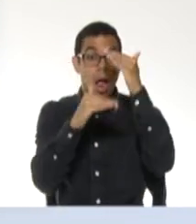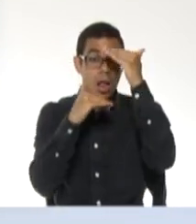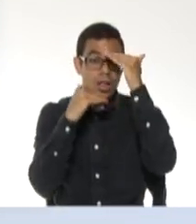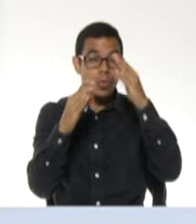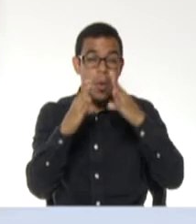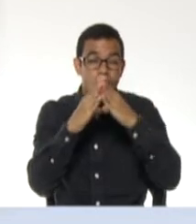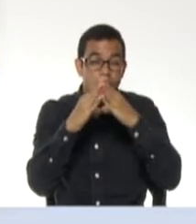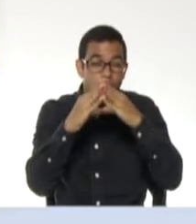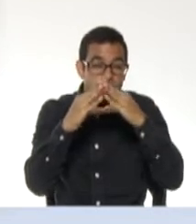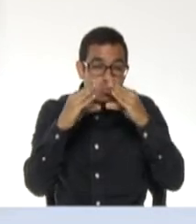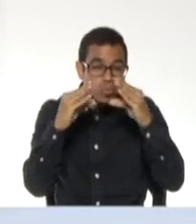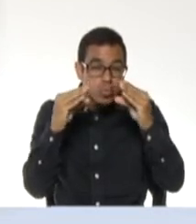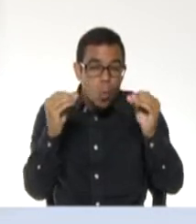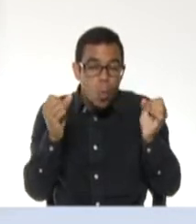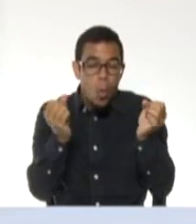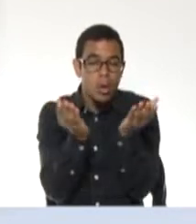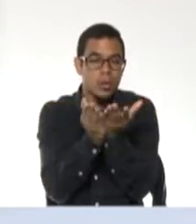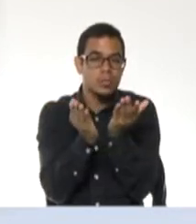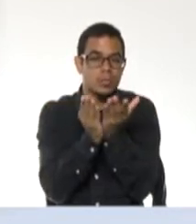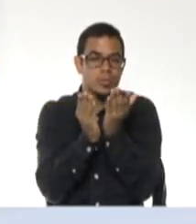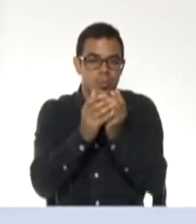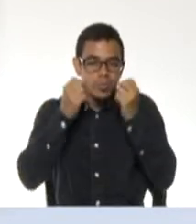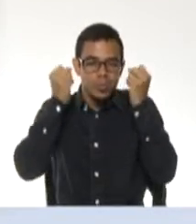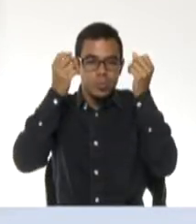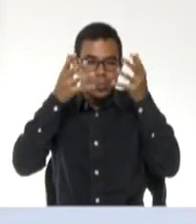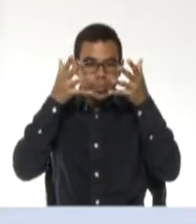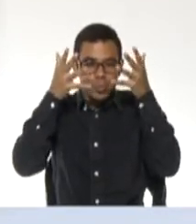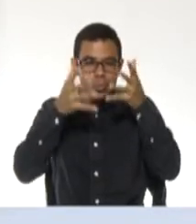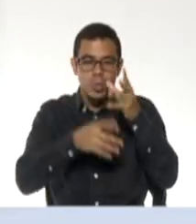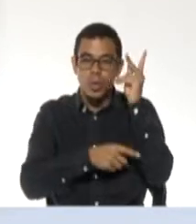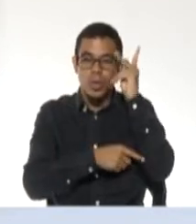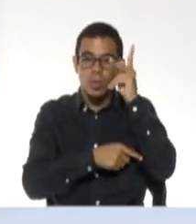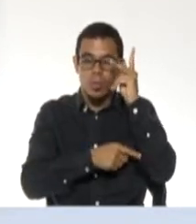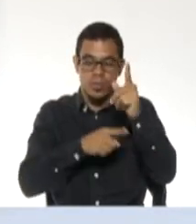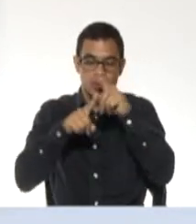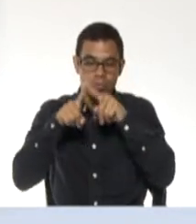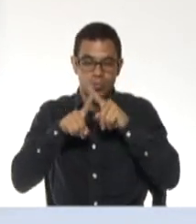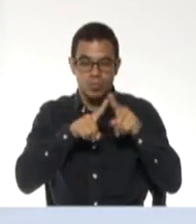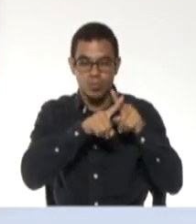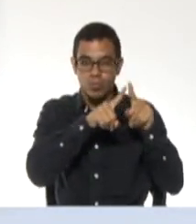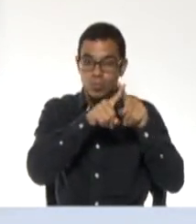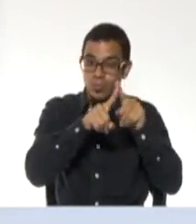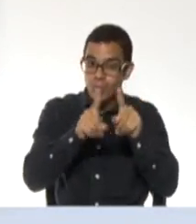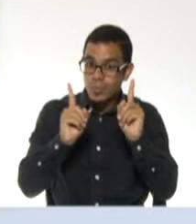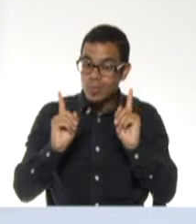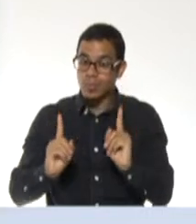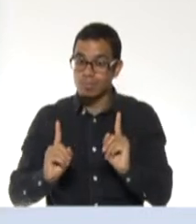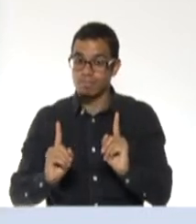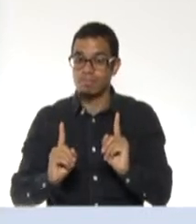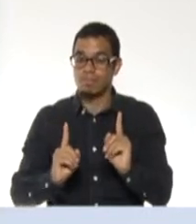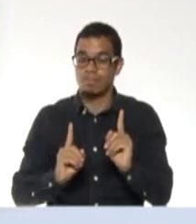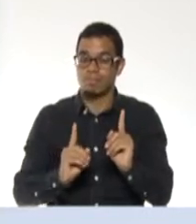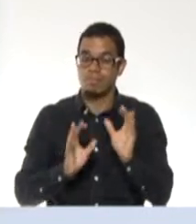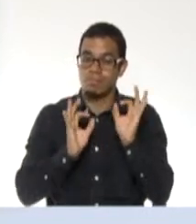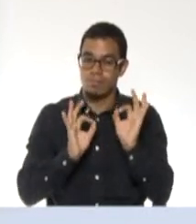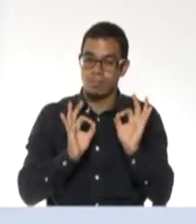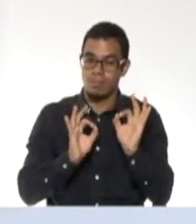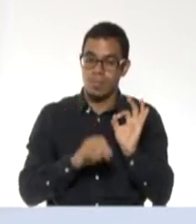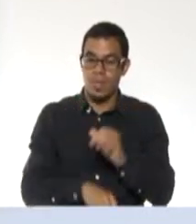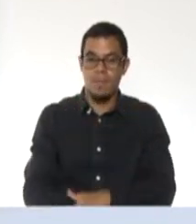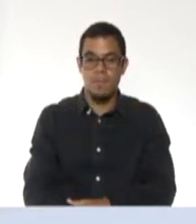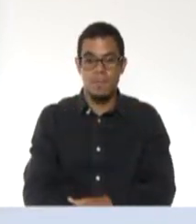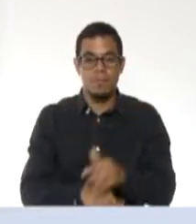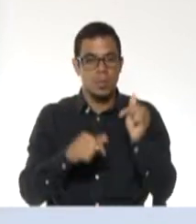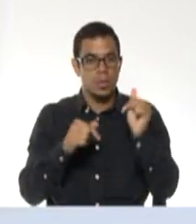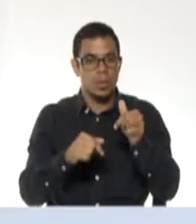a todas y cada una de las clases y orientaciones que nos traen nuestros profesores de los distintos niveles de educación que